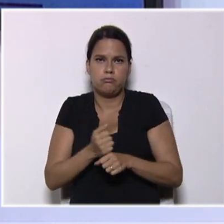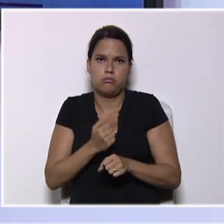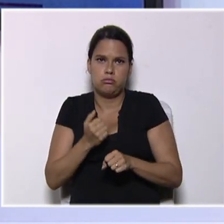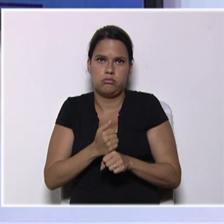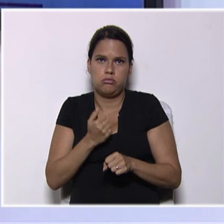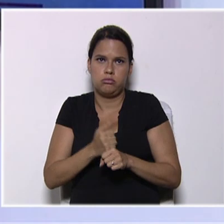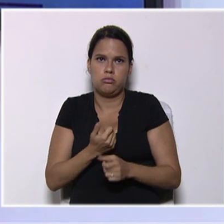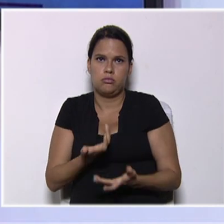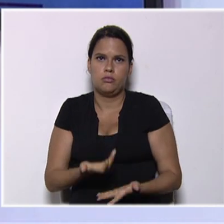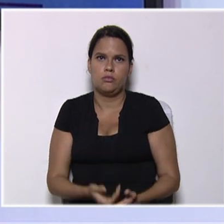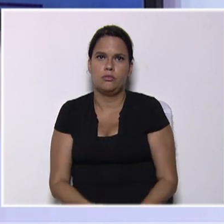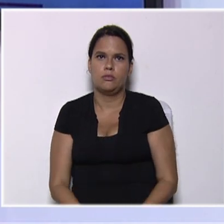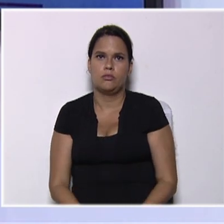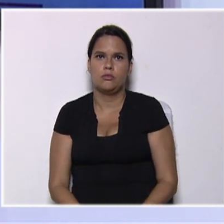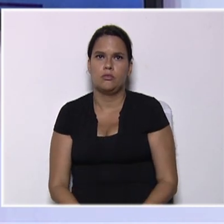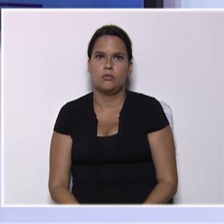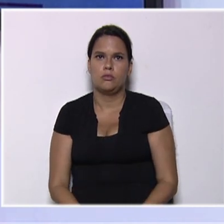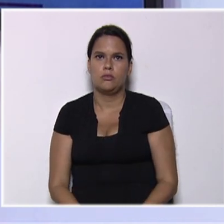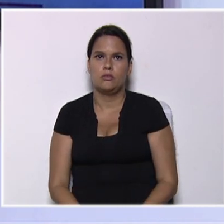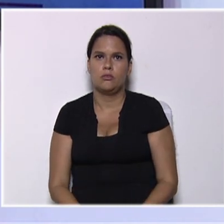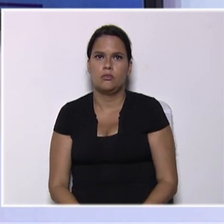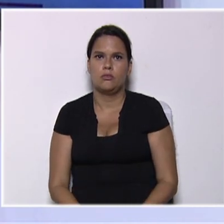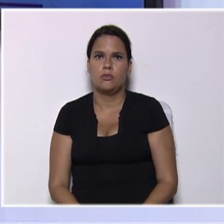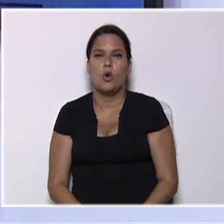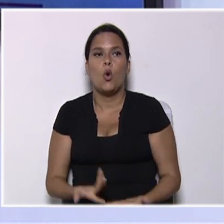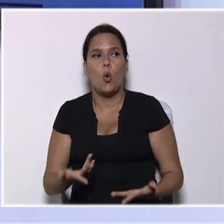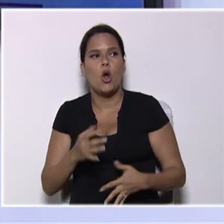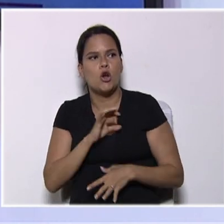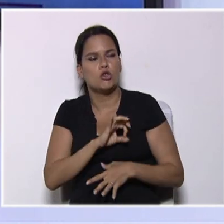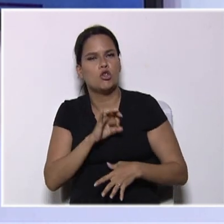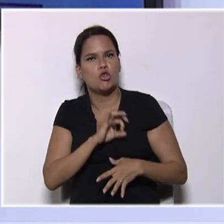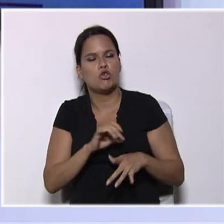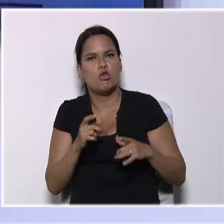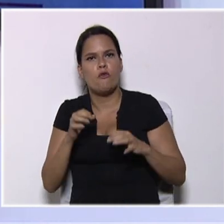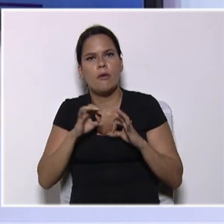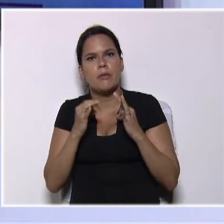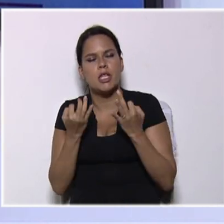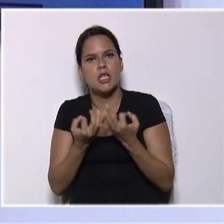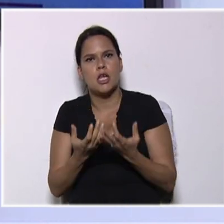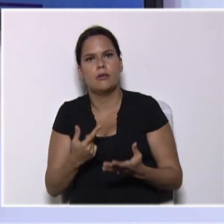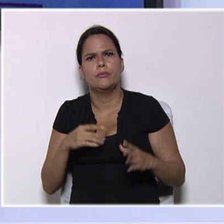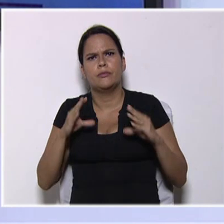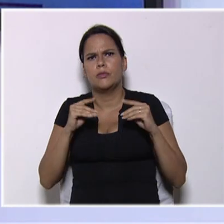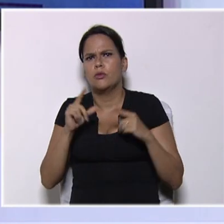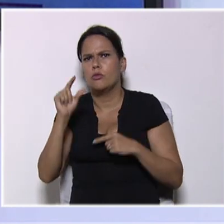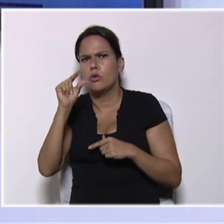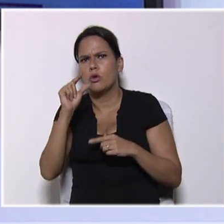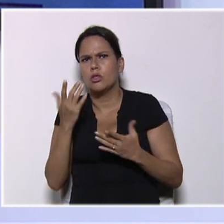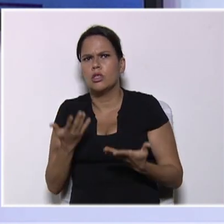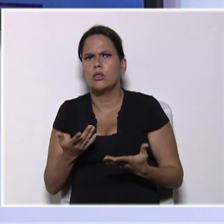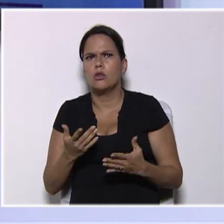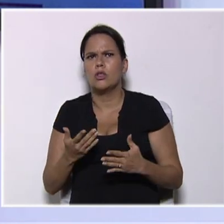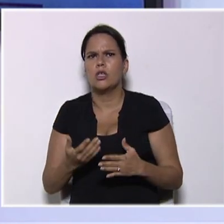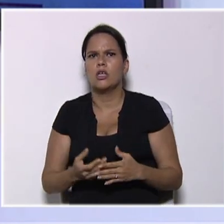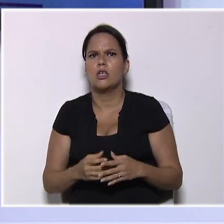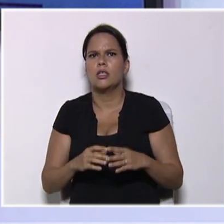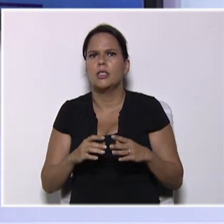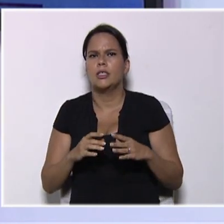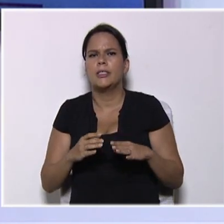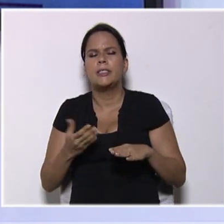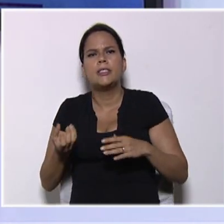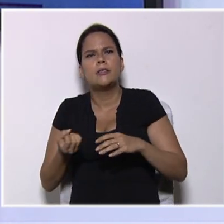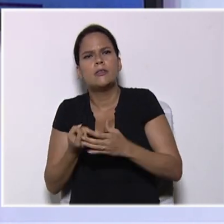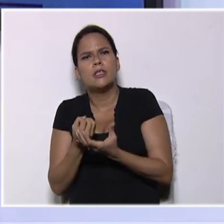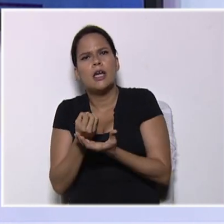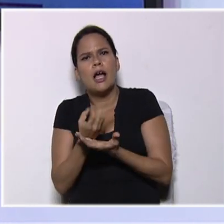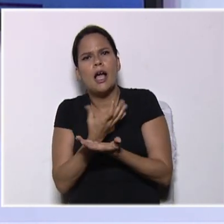o pudiesen estar ubicados en lo sociofamiliar. Hablemos un poquito de esta especialidad ocupacional. ¿Qué es la especialidad ocupacional de